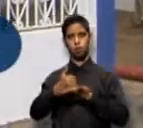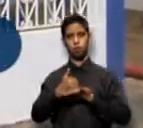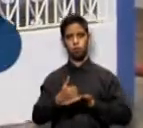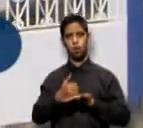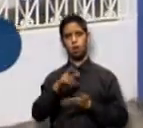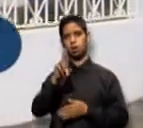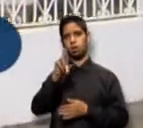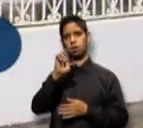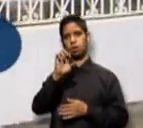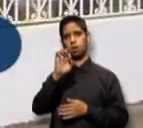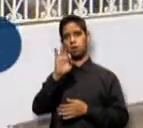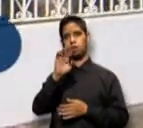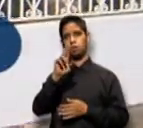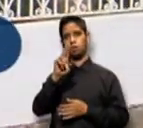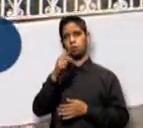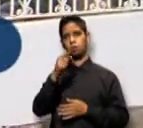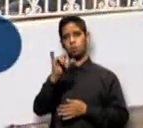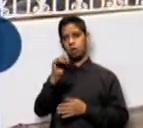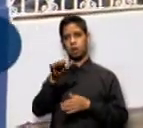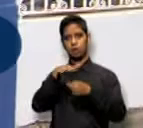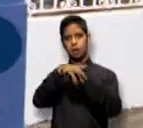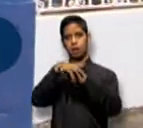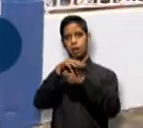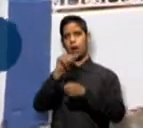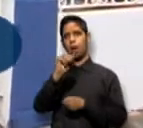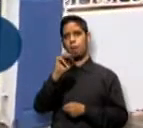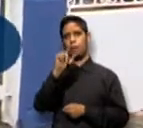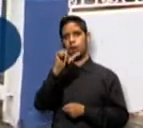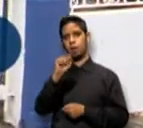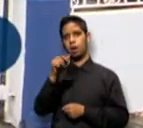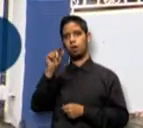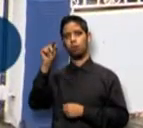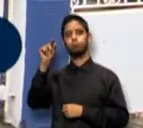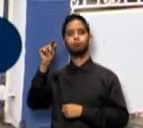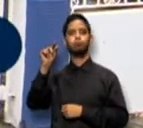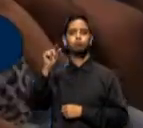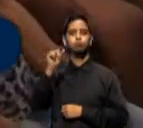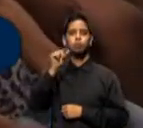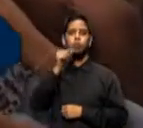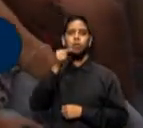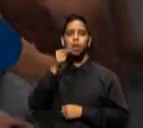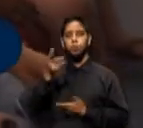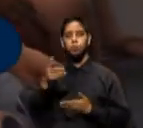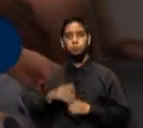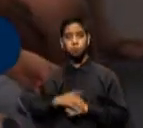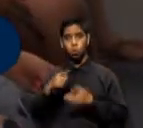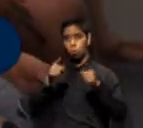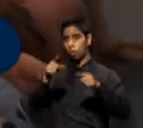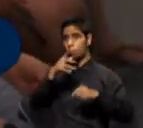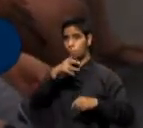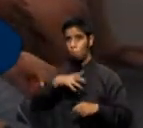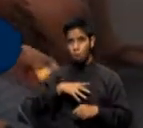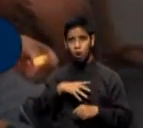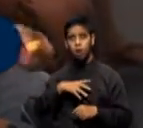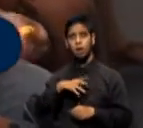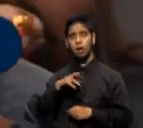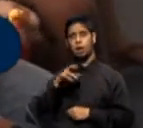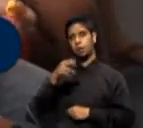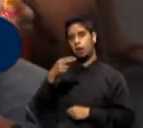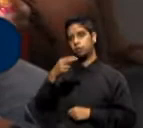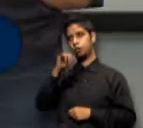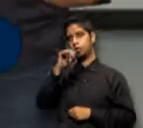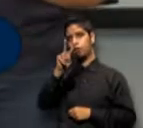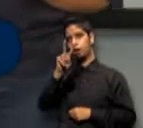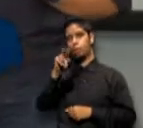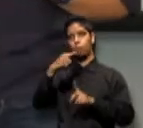en el barrio Amelia, en Guaynabo. Aquí se ofrece ayuda a mujeres HIV positivo con algún problema de adicción y que han sido